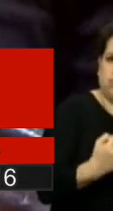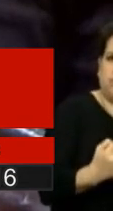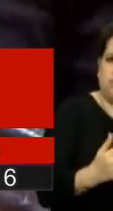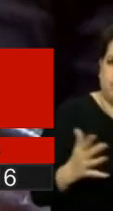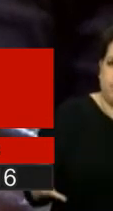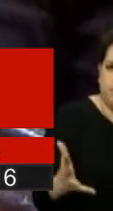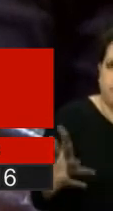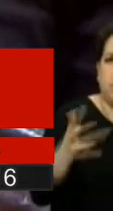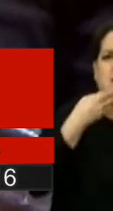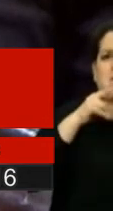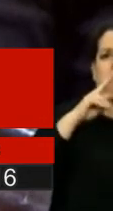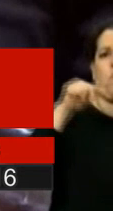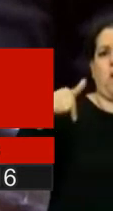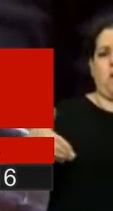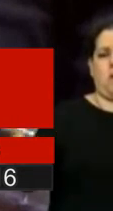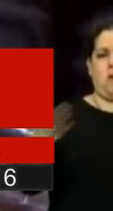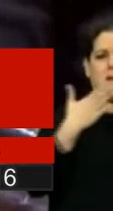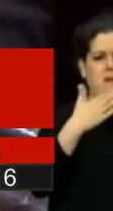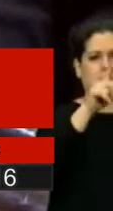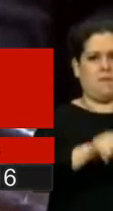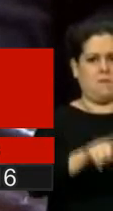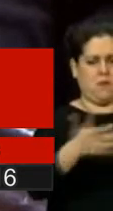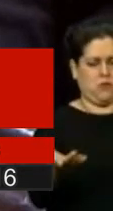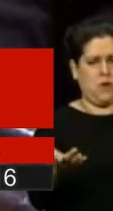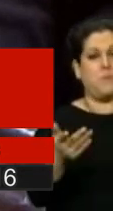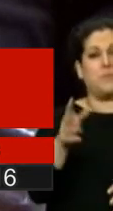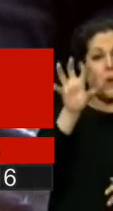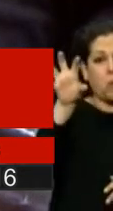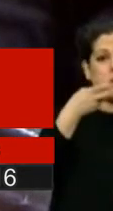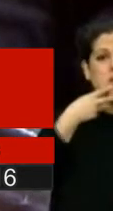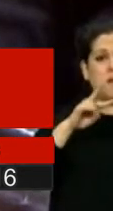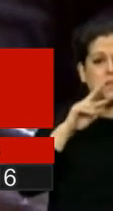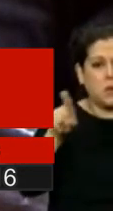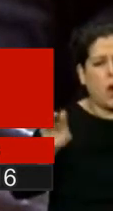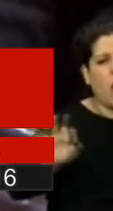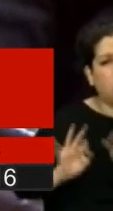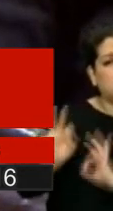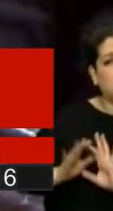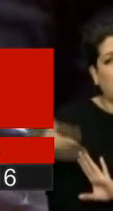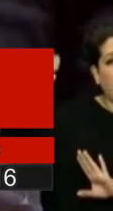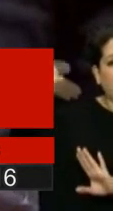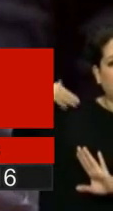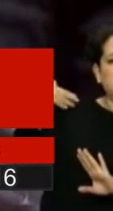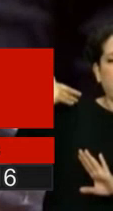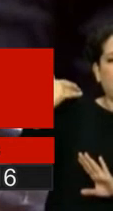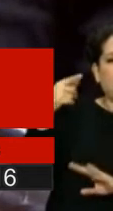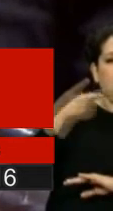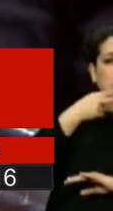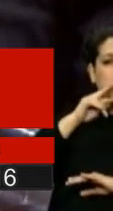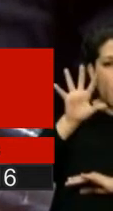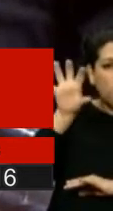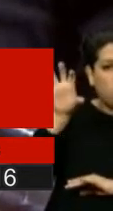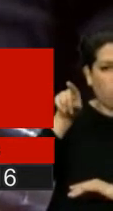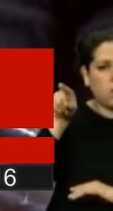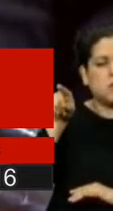fue un fallo político, porque tuvieron el tiempo suficiente, casi un mes, tuvieron dormido